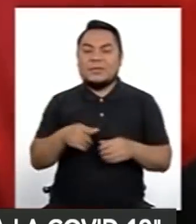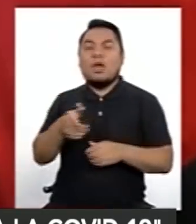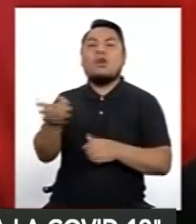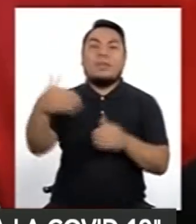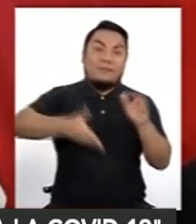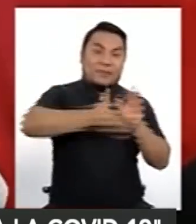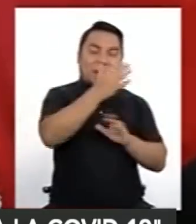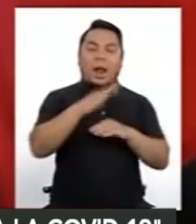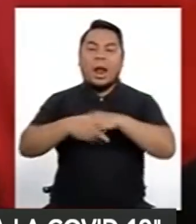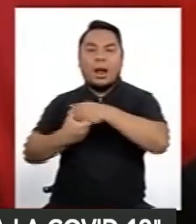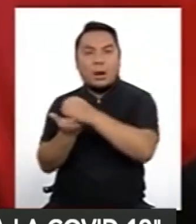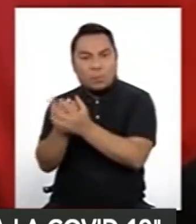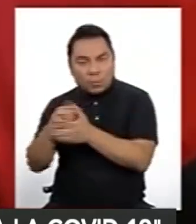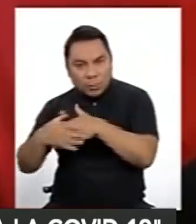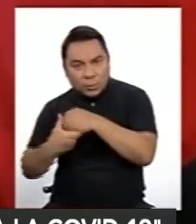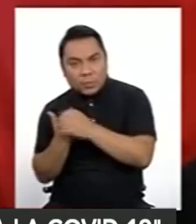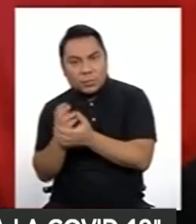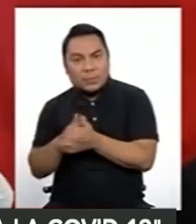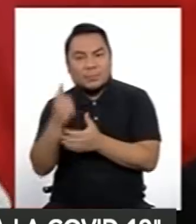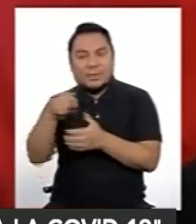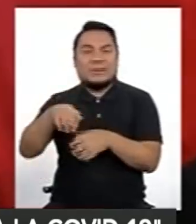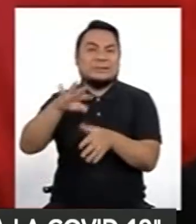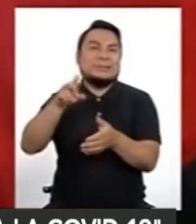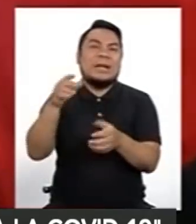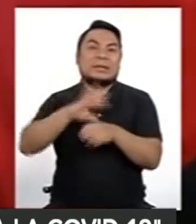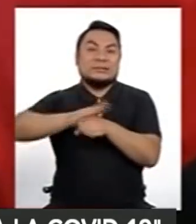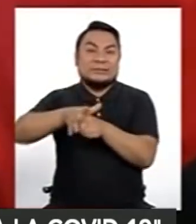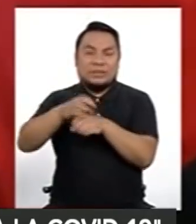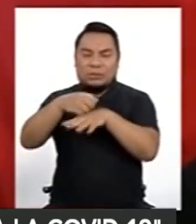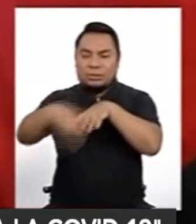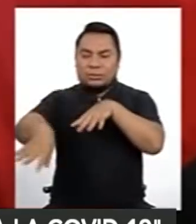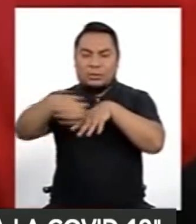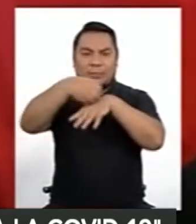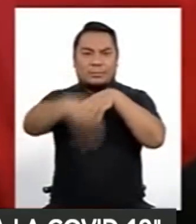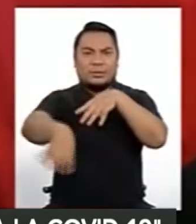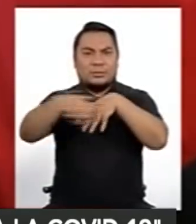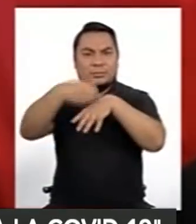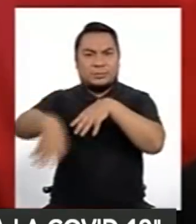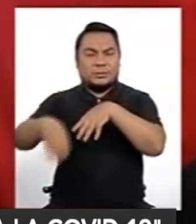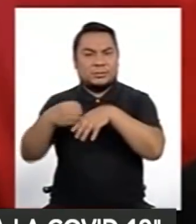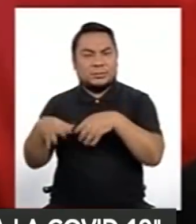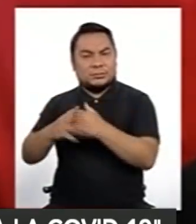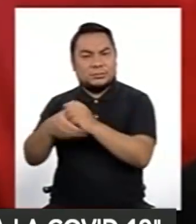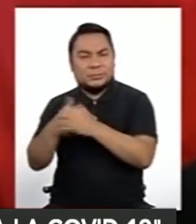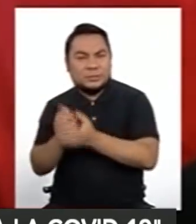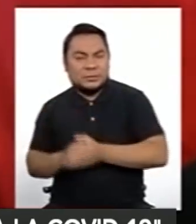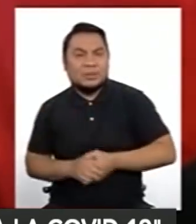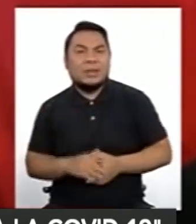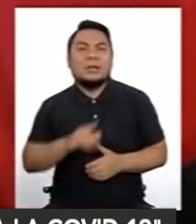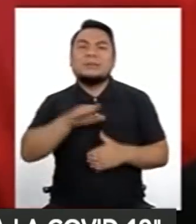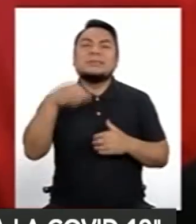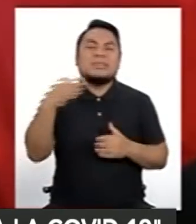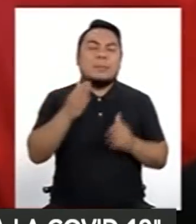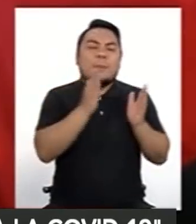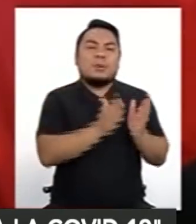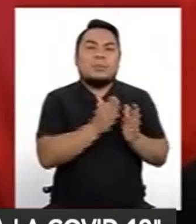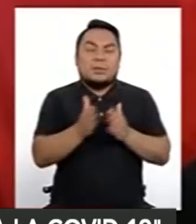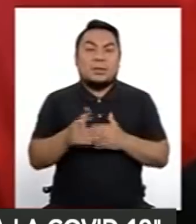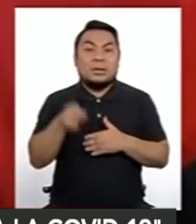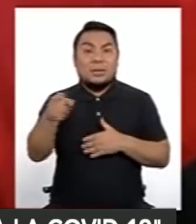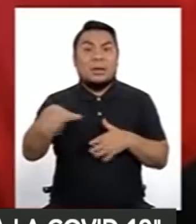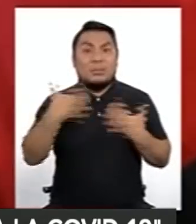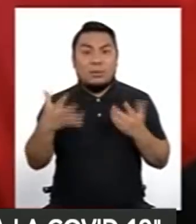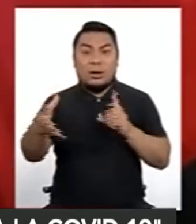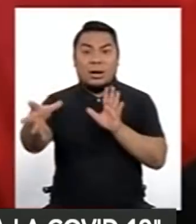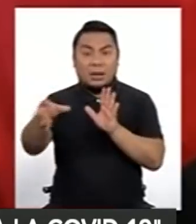jabón para matar el virus, para eliminar el virus. O sea, tiene que haber procedimientos. O sea, puede haber virus, sí, y